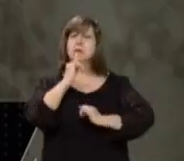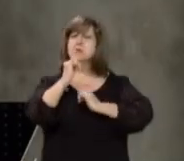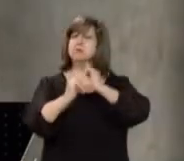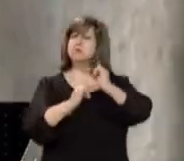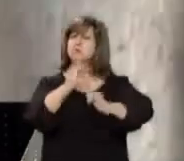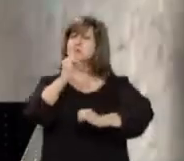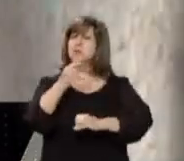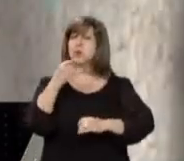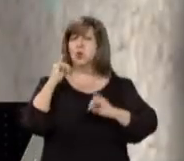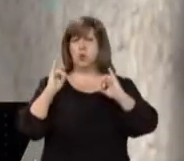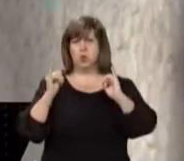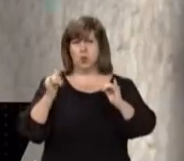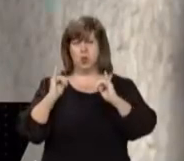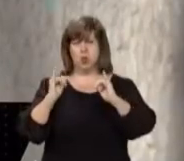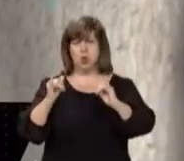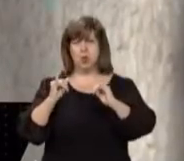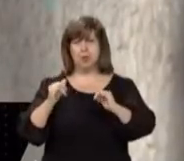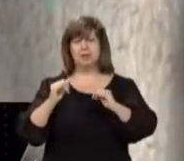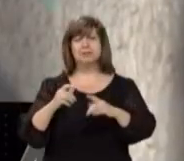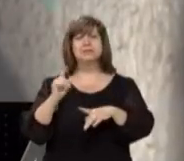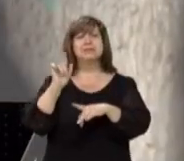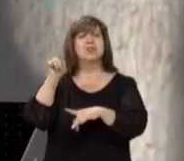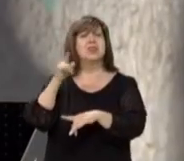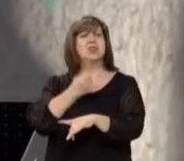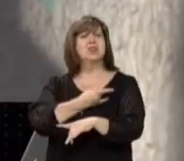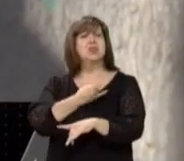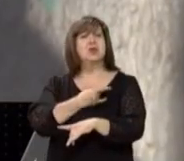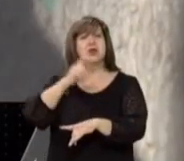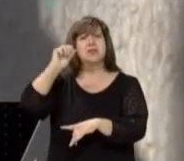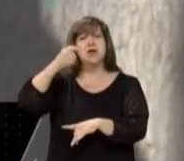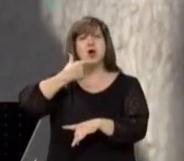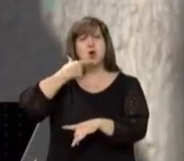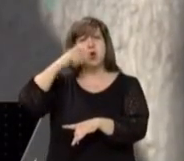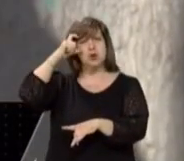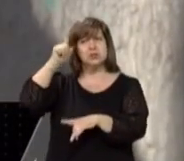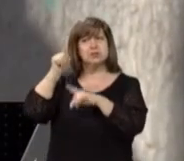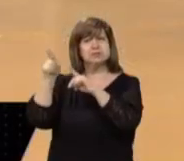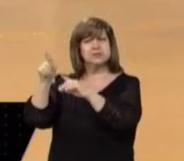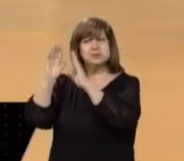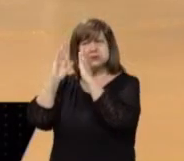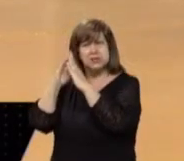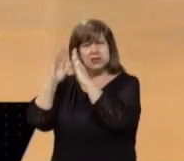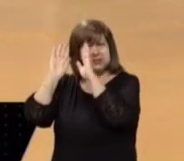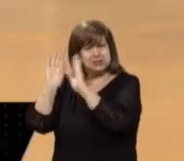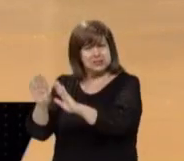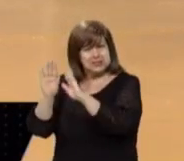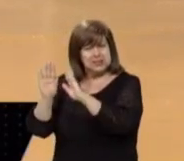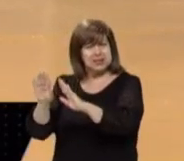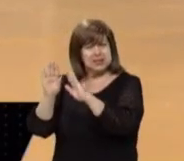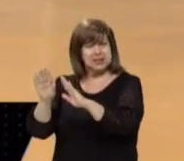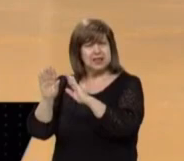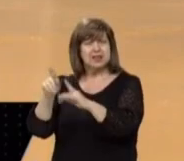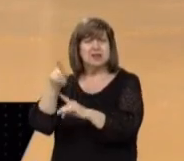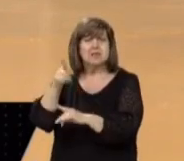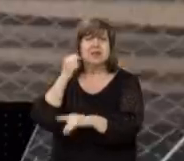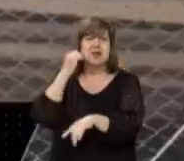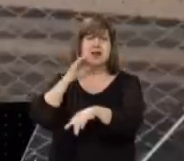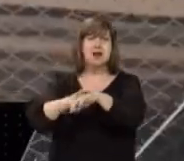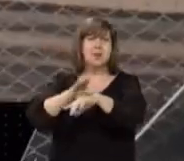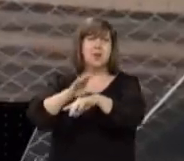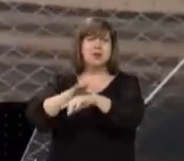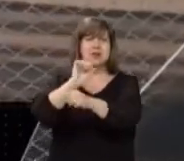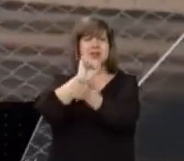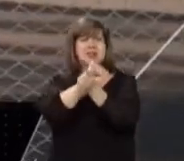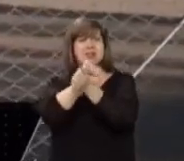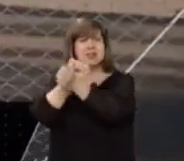le sumamos que hay que crecer dentro de ese contexto, la realidad no es fácil. Están ahí porque cometieron un delito.